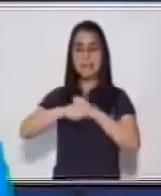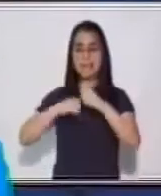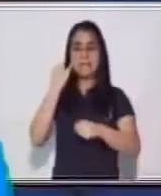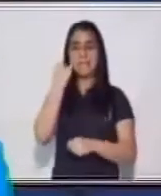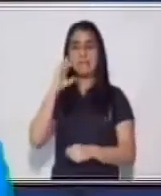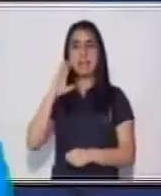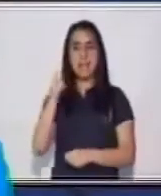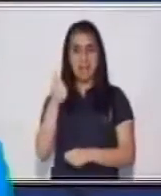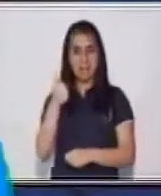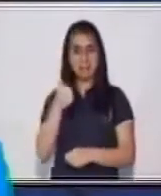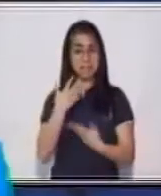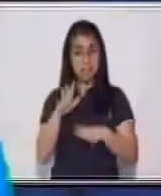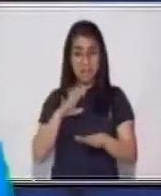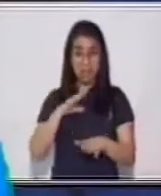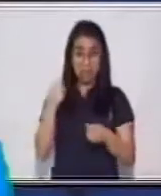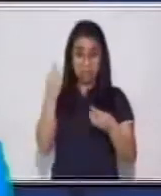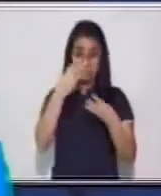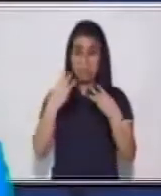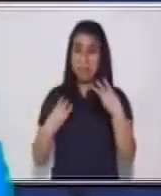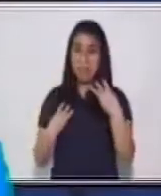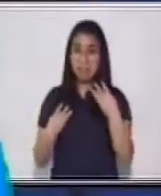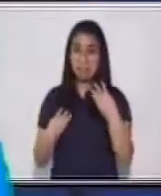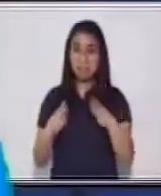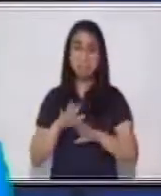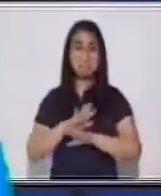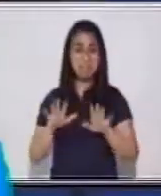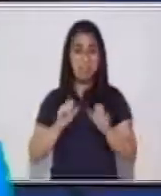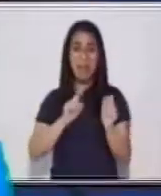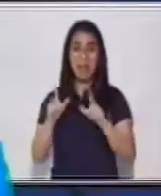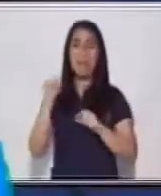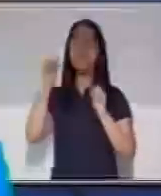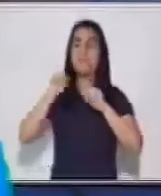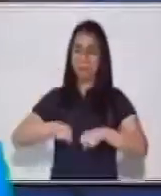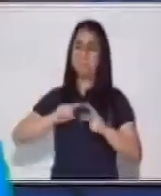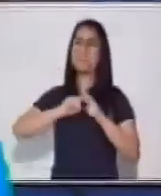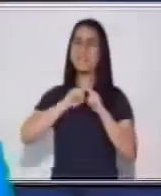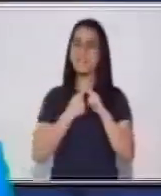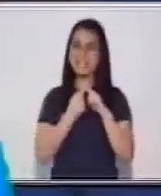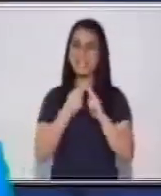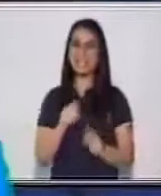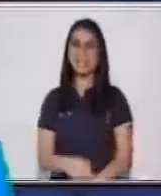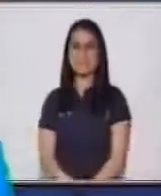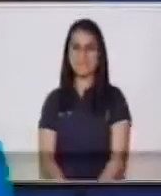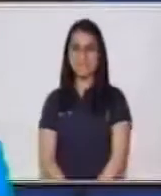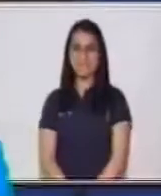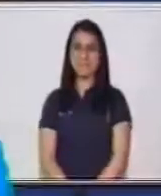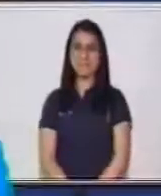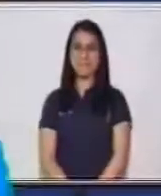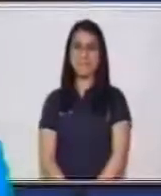tus materiales listos, vamos a empezar con la clase del día de hoy.